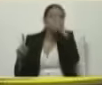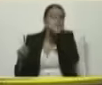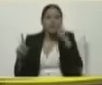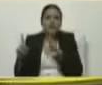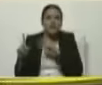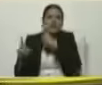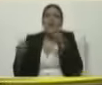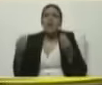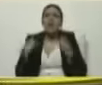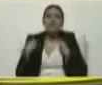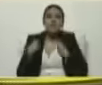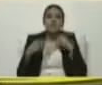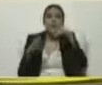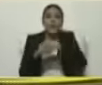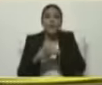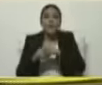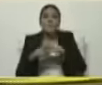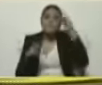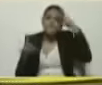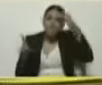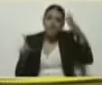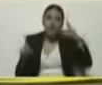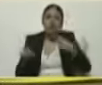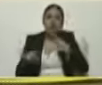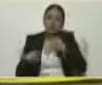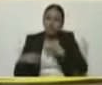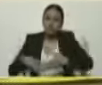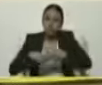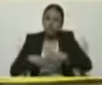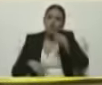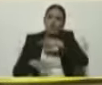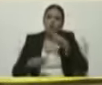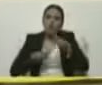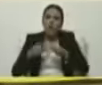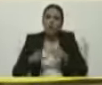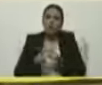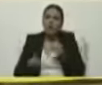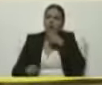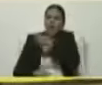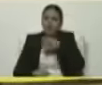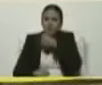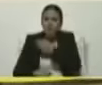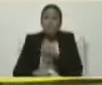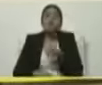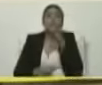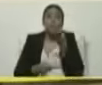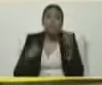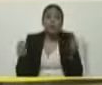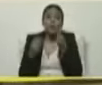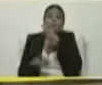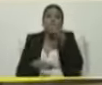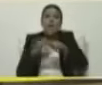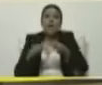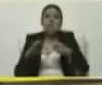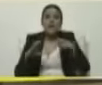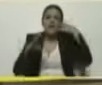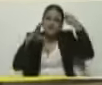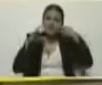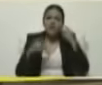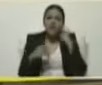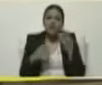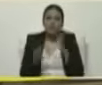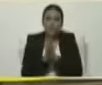habla como mexicano. Yo lo conocí, estuvo aquí, hicimos un podcast bien bueno. Pero él sacó un video, yo le pido por